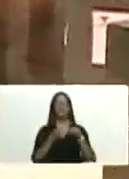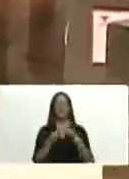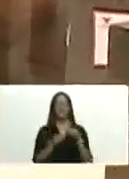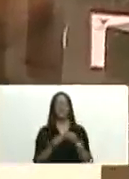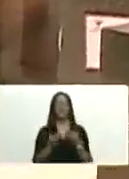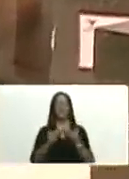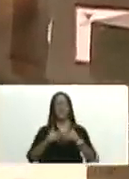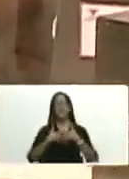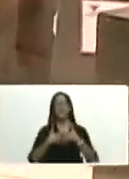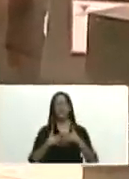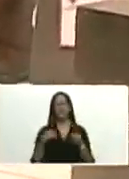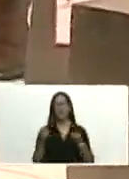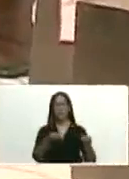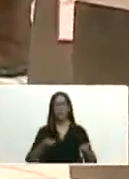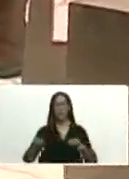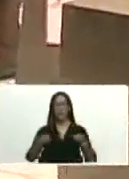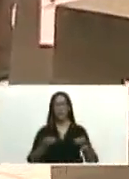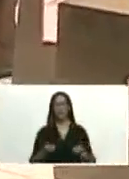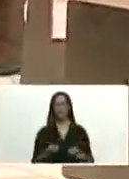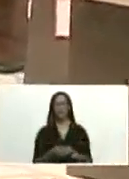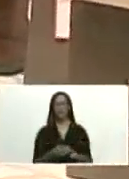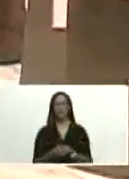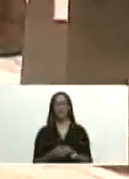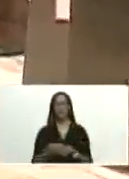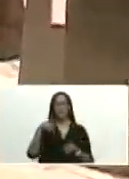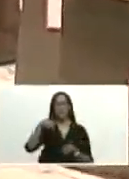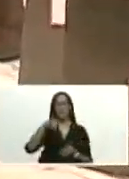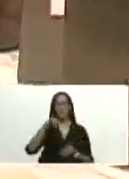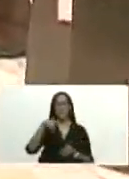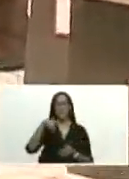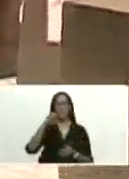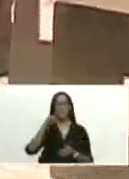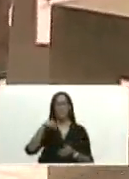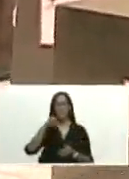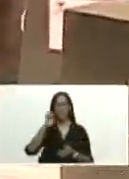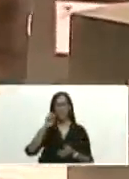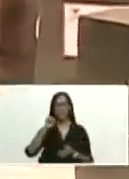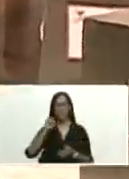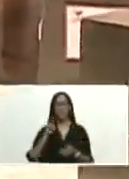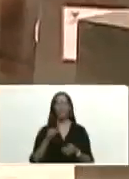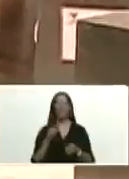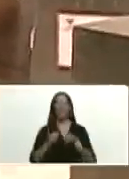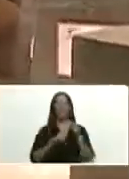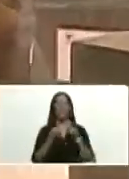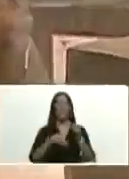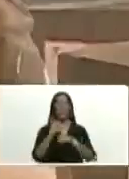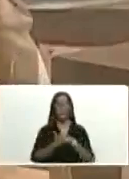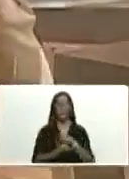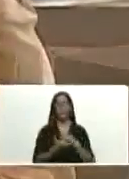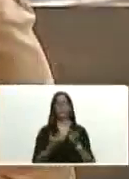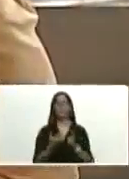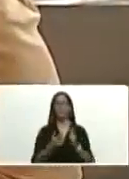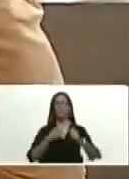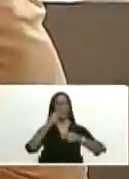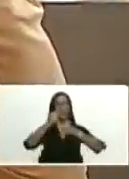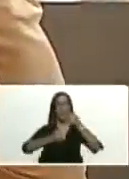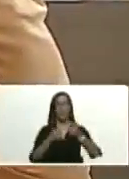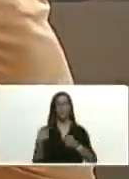Orinoco en la empresa brisbén desarrollamos un proyecto que son unas ruedas transportadoras